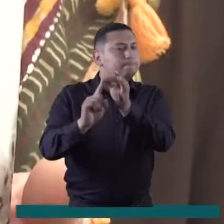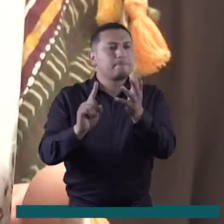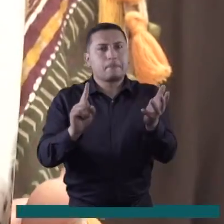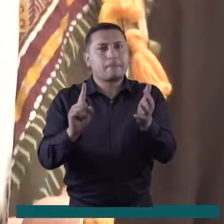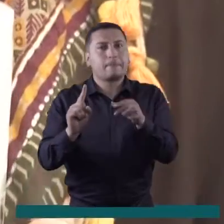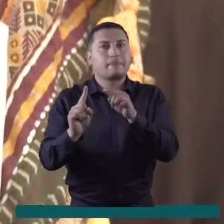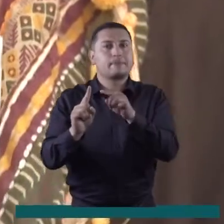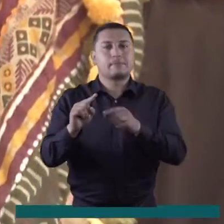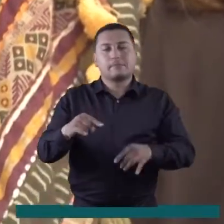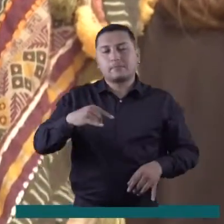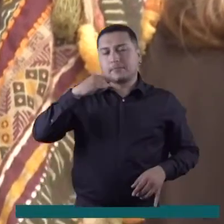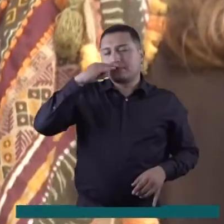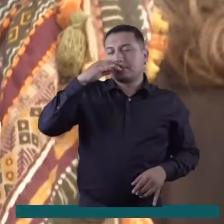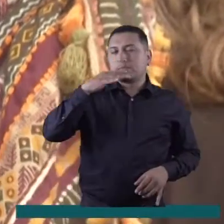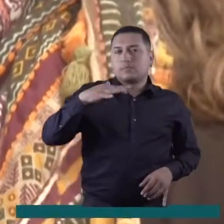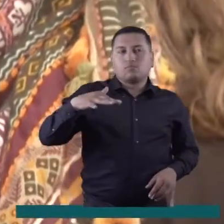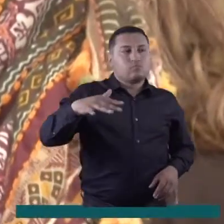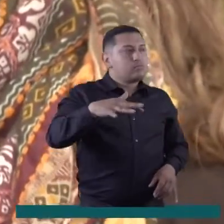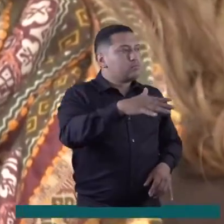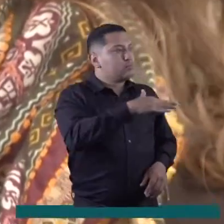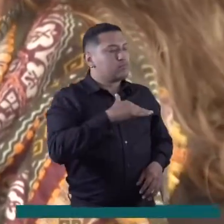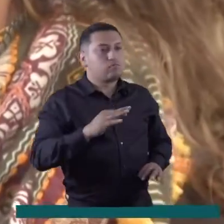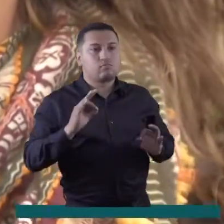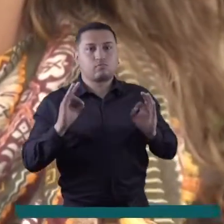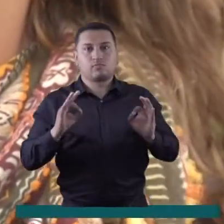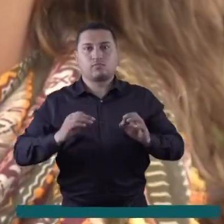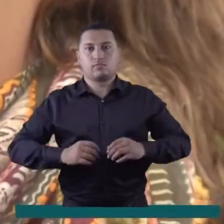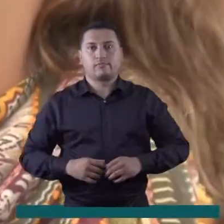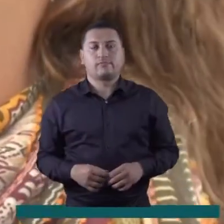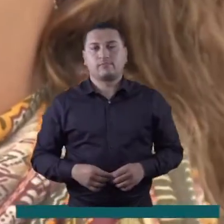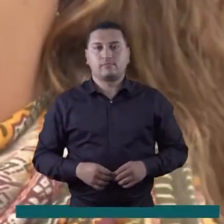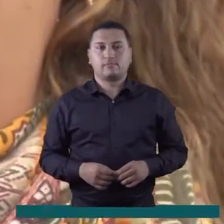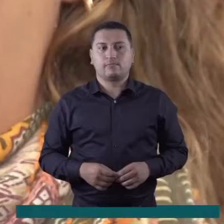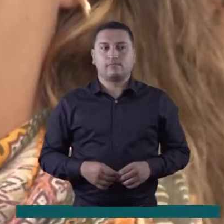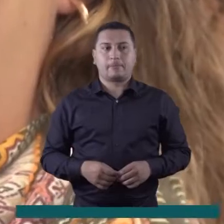especial, un aroma que llena cada espacio.